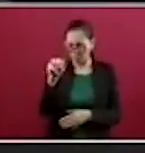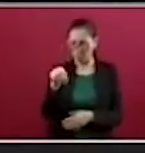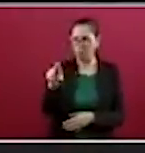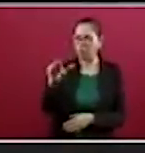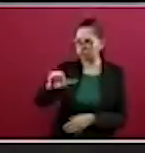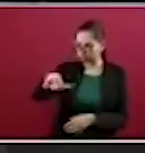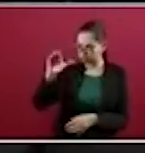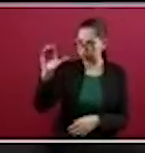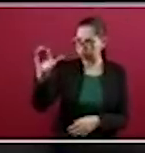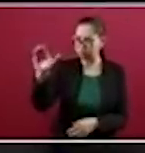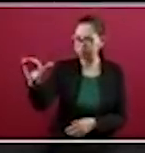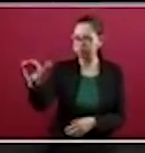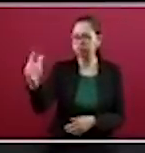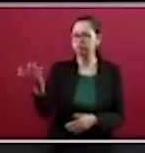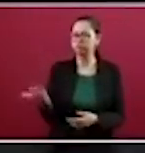y que sea por ese medio